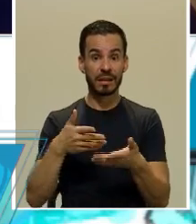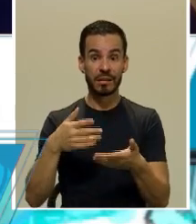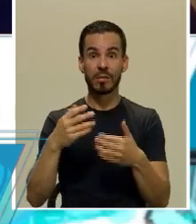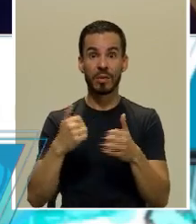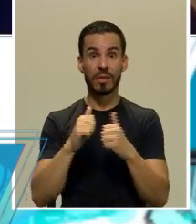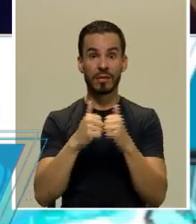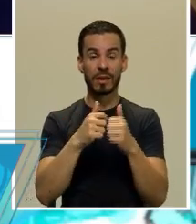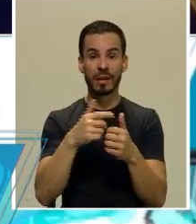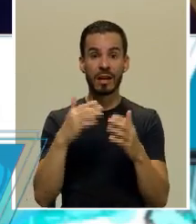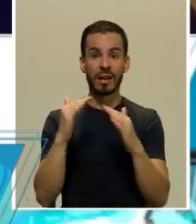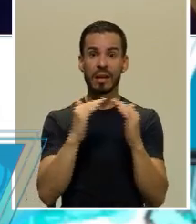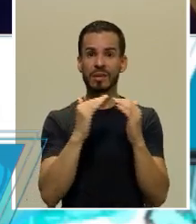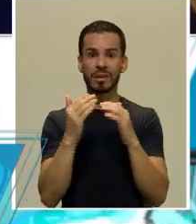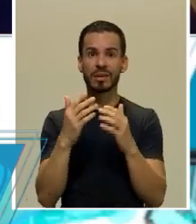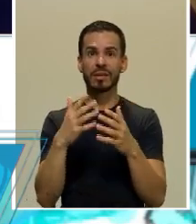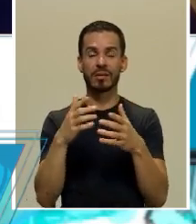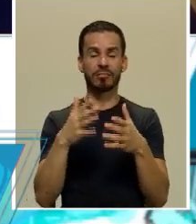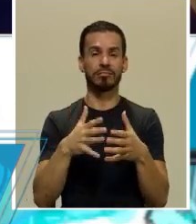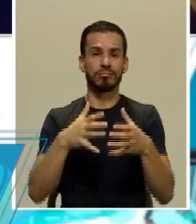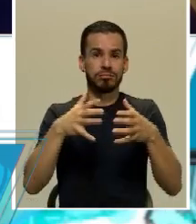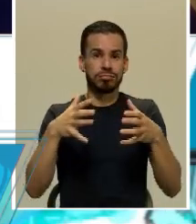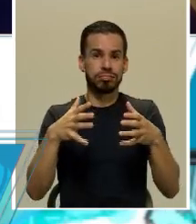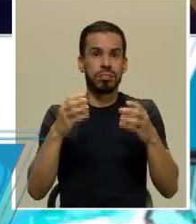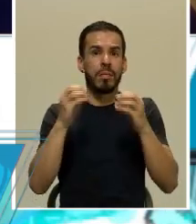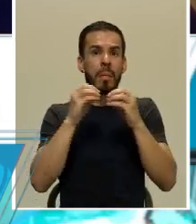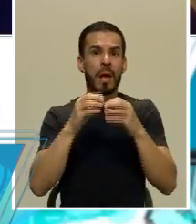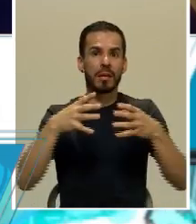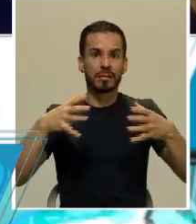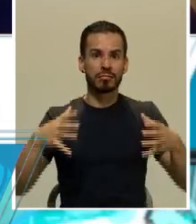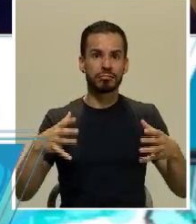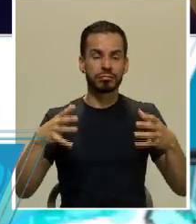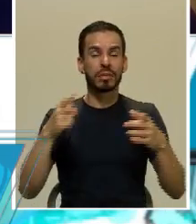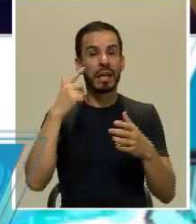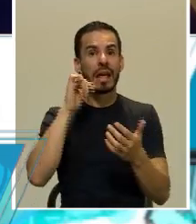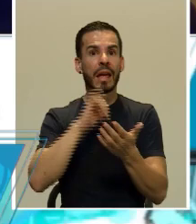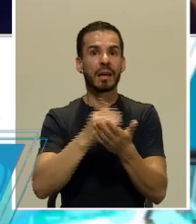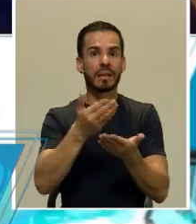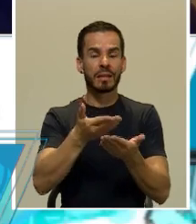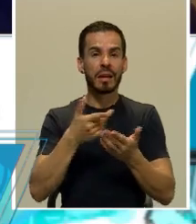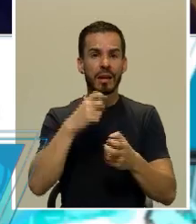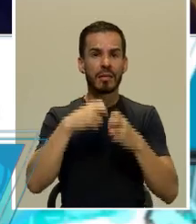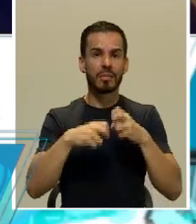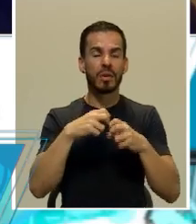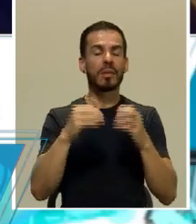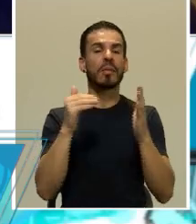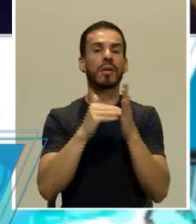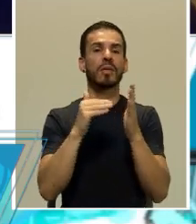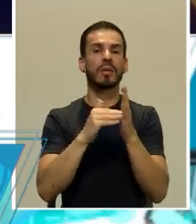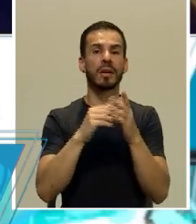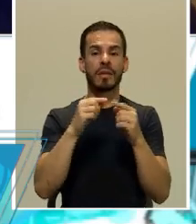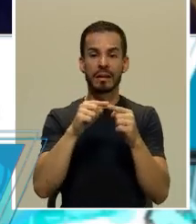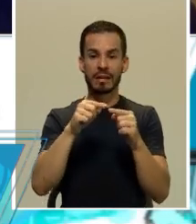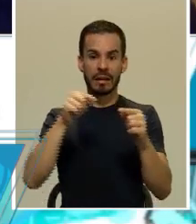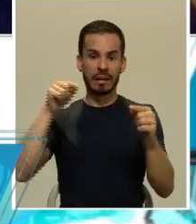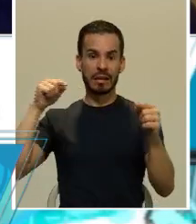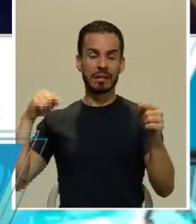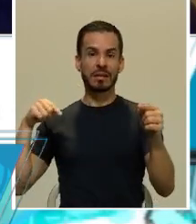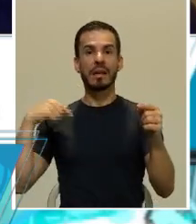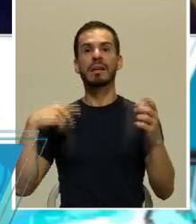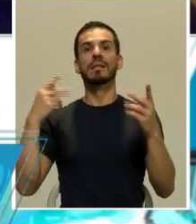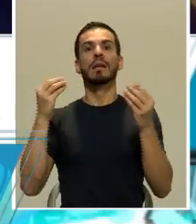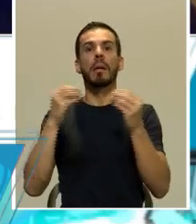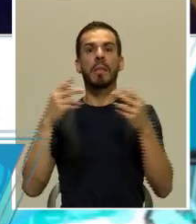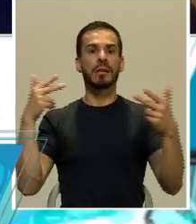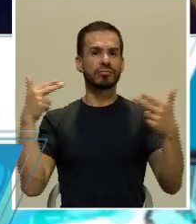que nuestra ciudad se vaya cada vez más ensanchando, y eso genera ese problema otra vez de distancia y de mayor